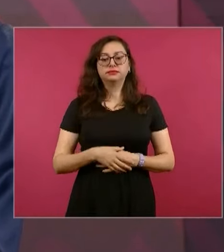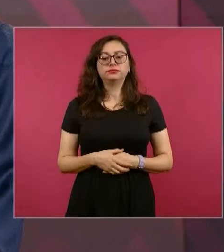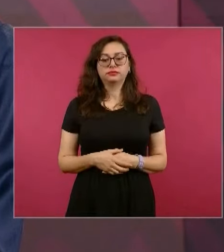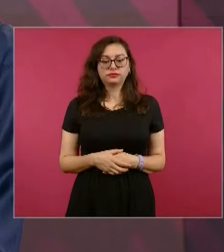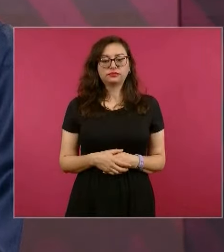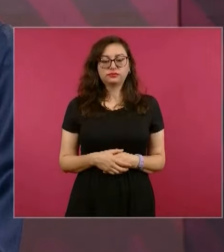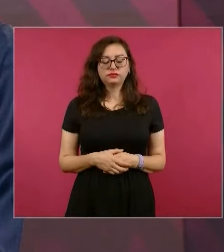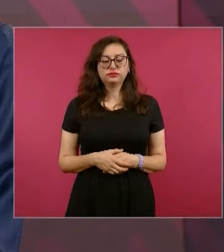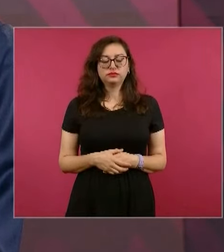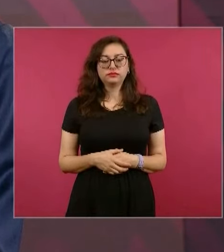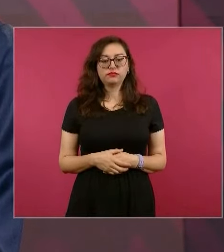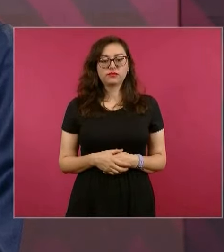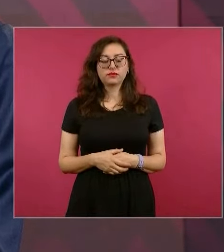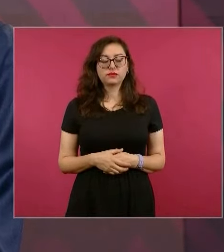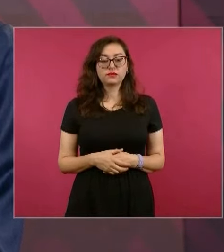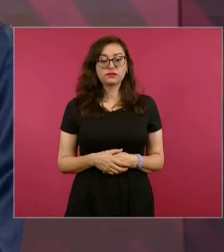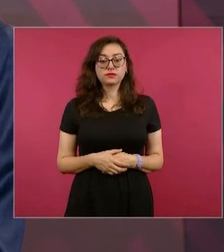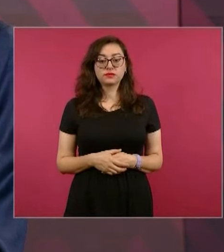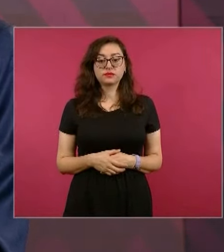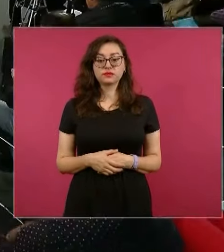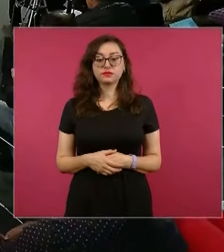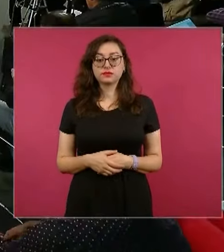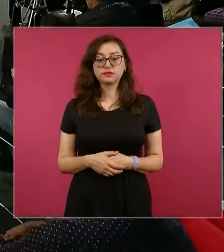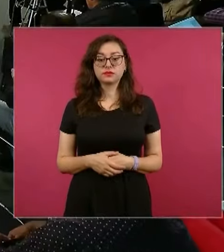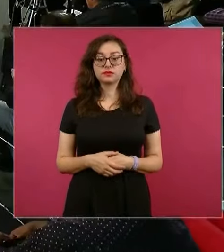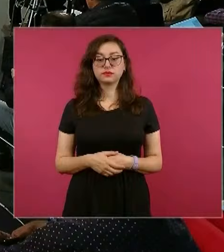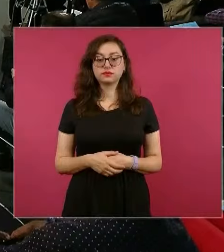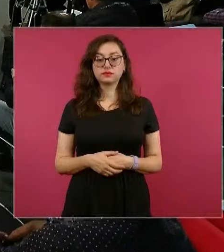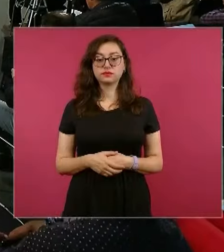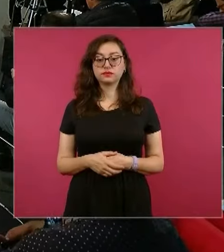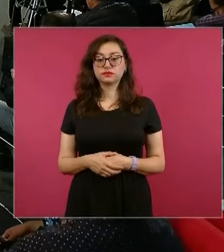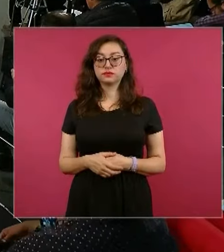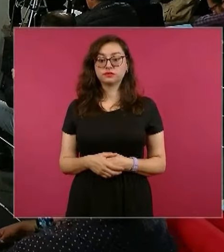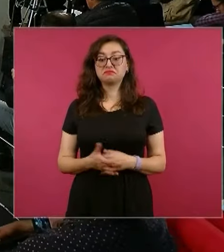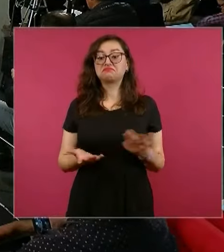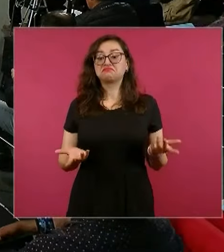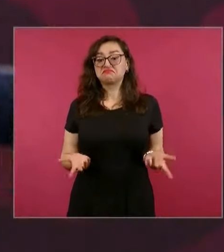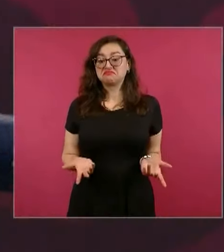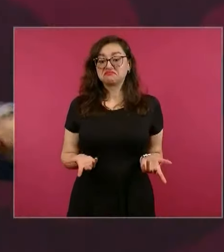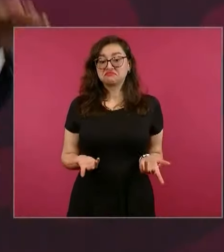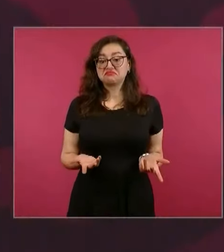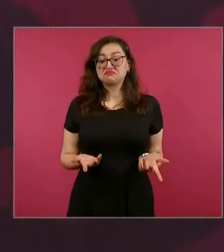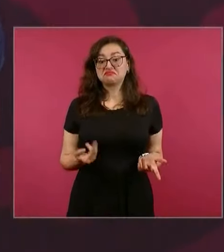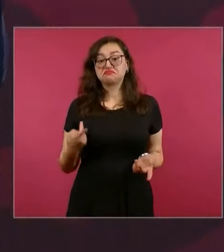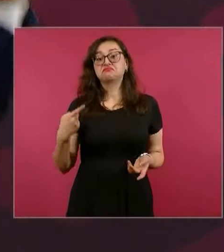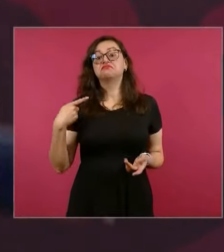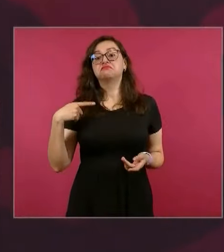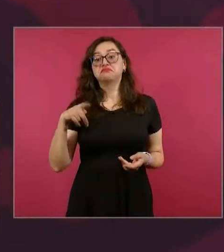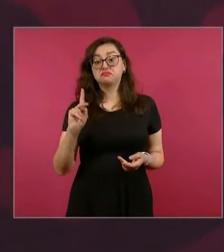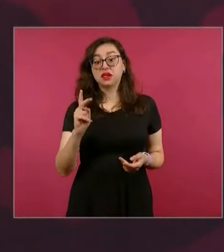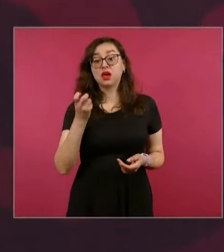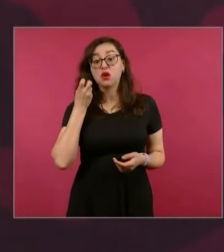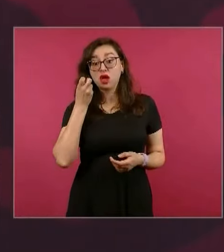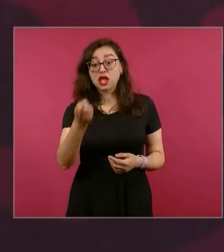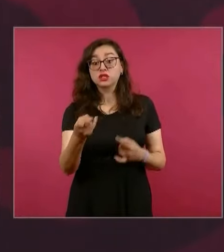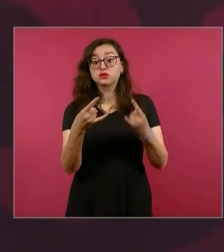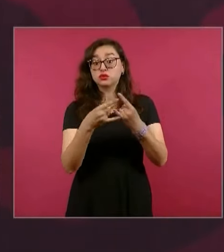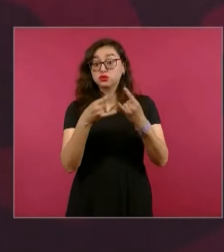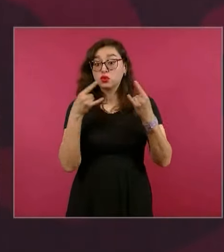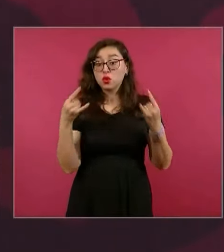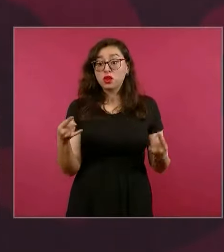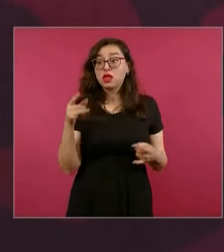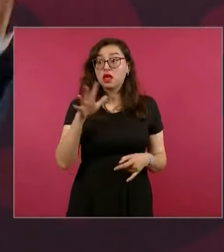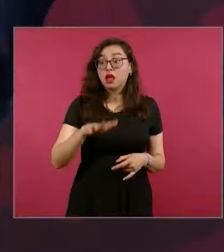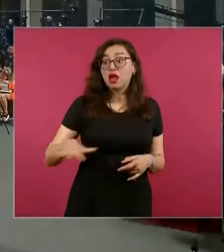señalamientos que hace el presidente contra un medio de comunicación, pues en un momento también sumamente complicado para los medios